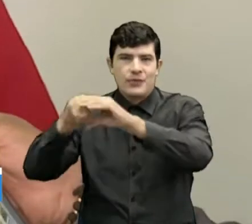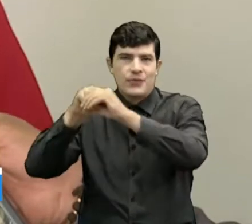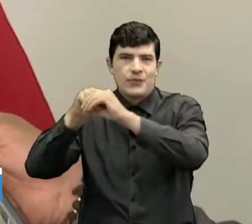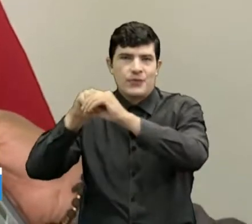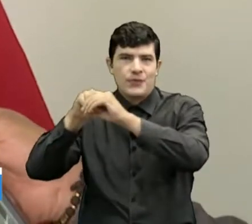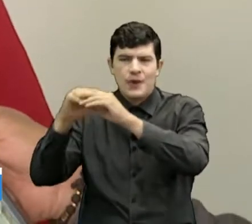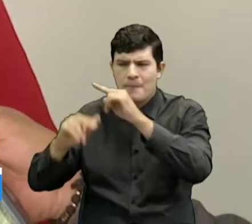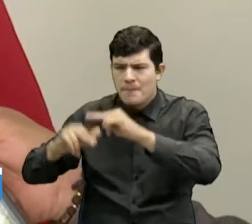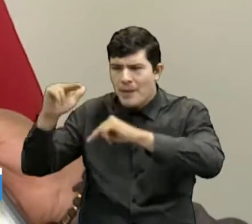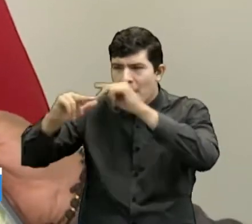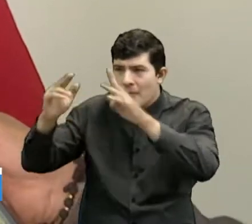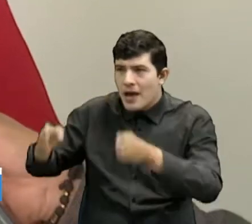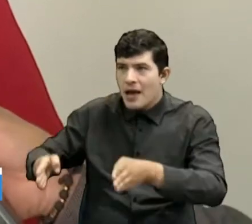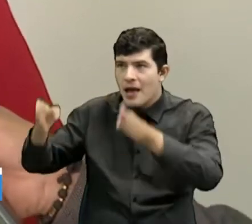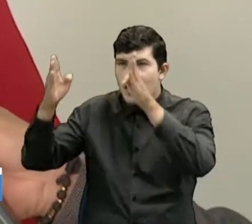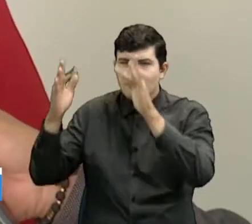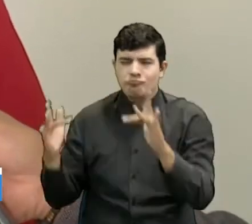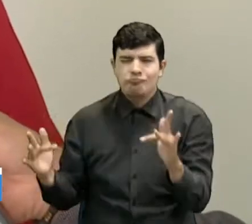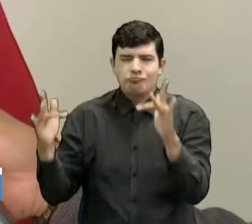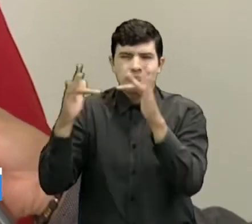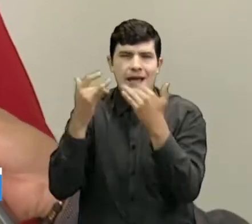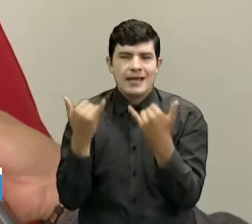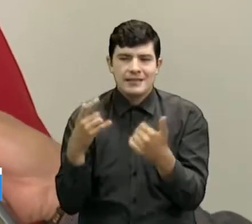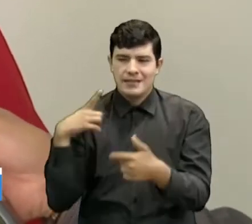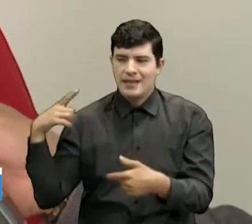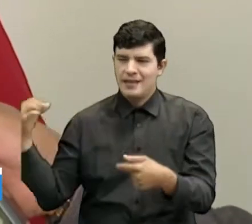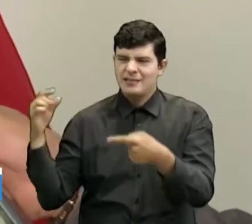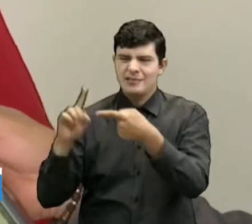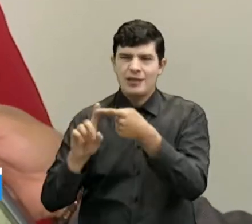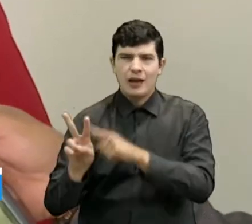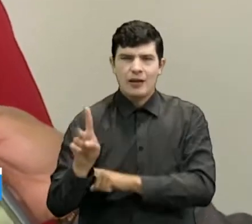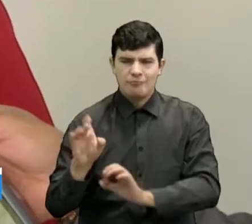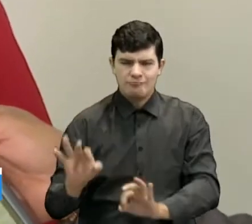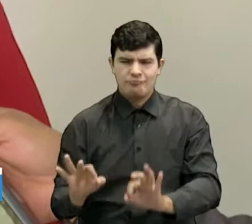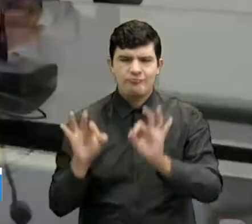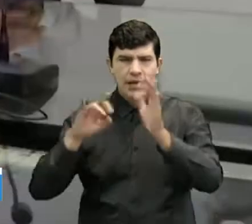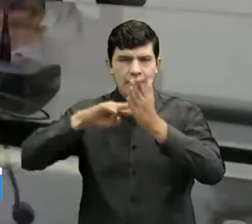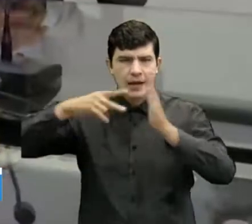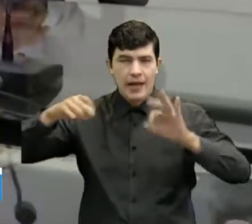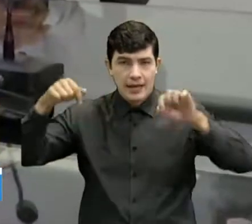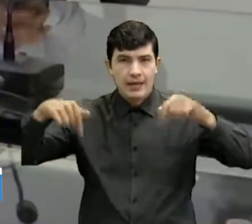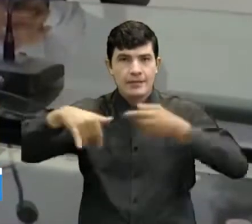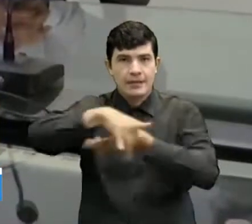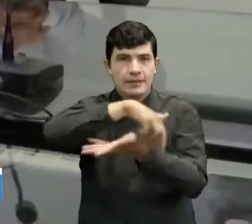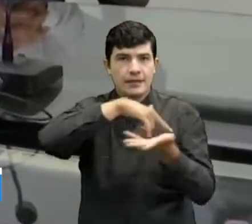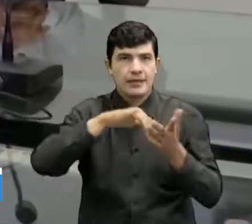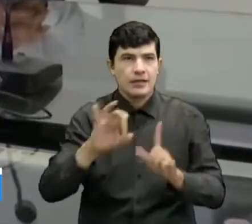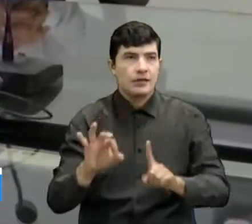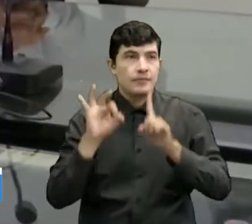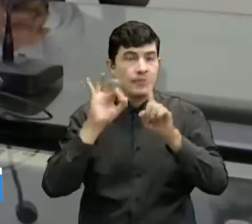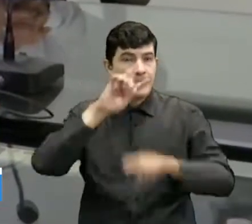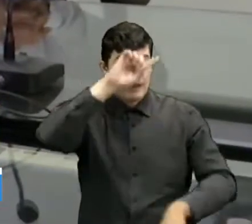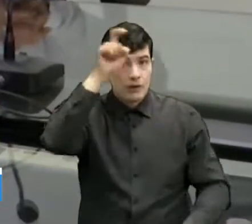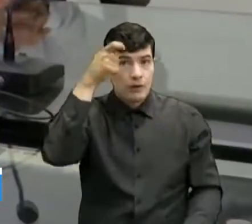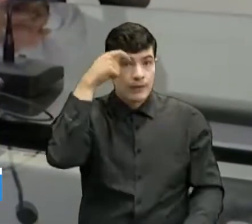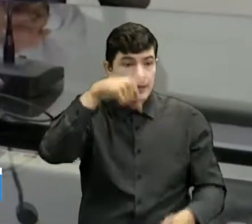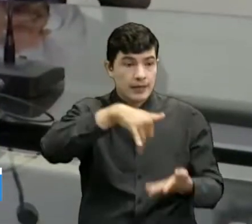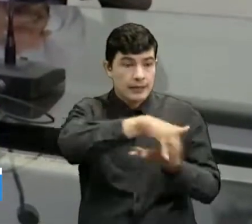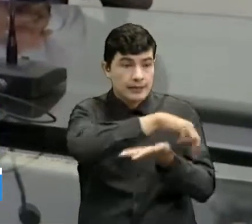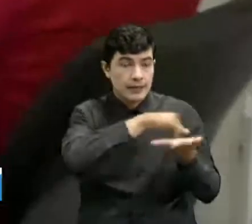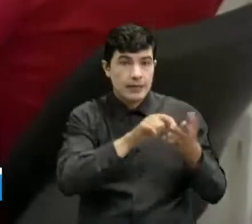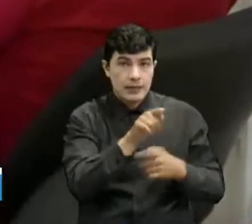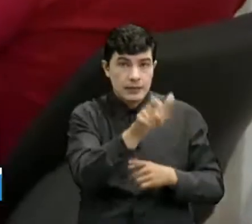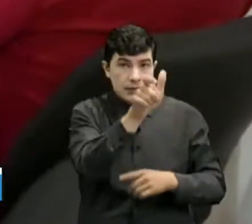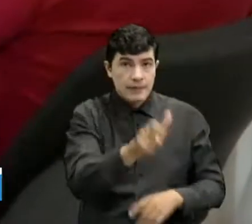nos permitirá ponernos a la vanguardia del siglo XXI como nos lo merecemos en Gran Santander. Para el gobernador de Santander,